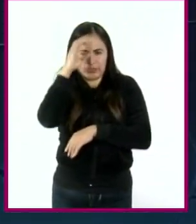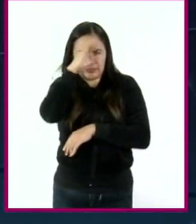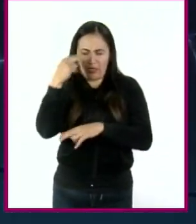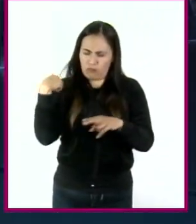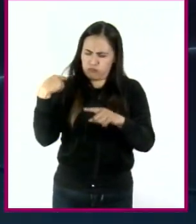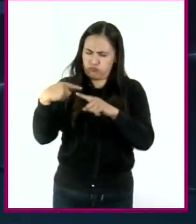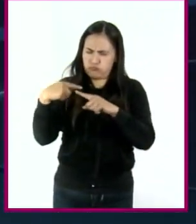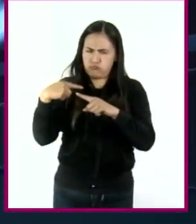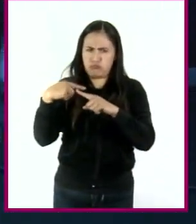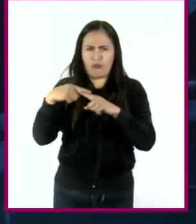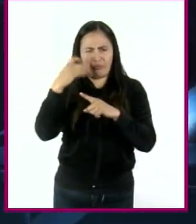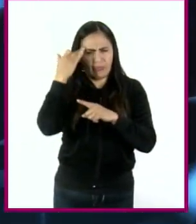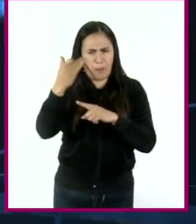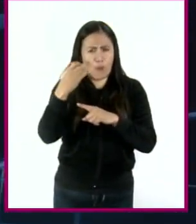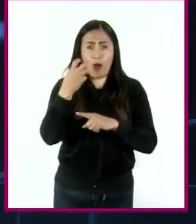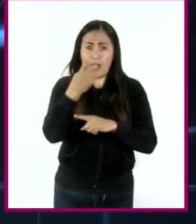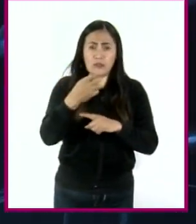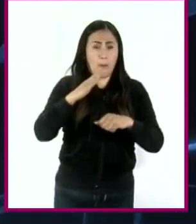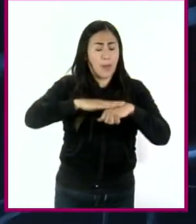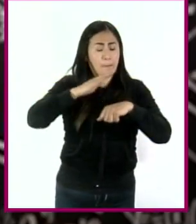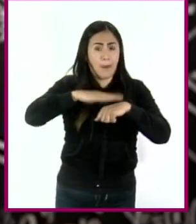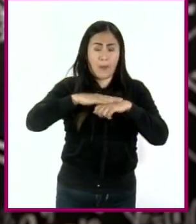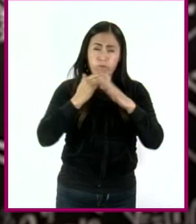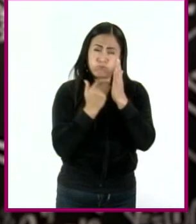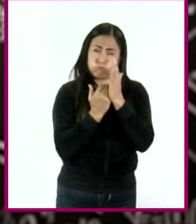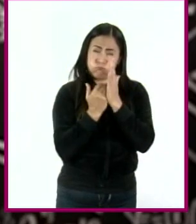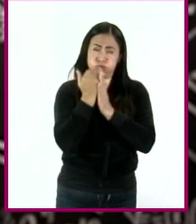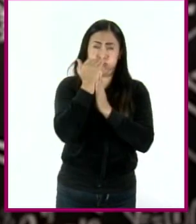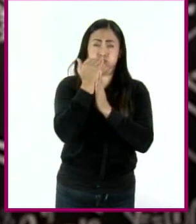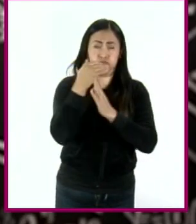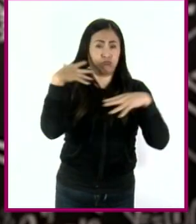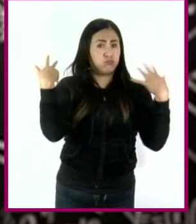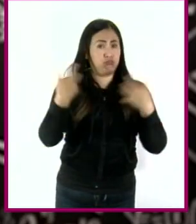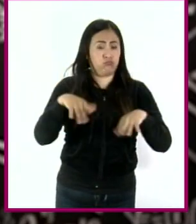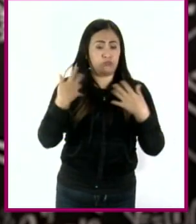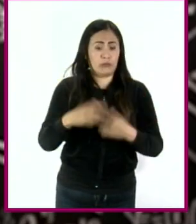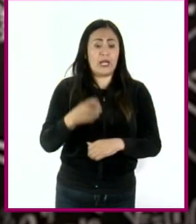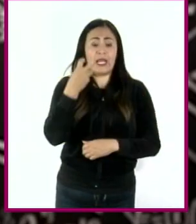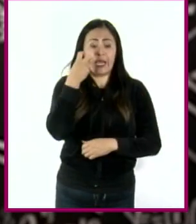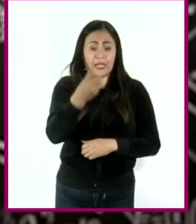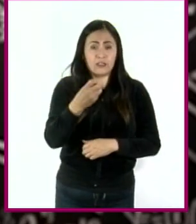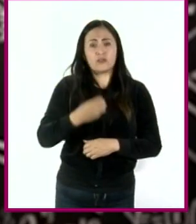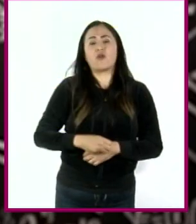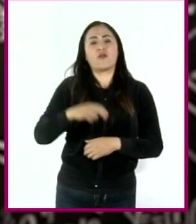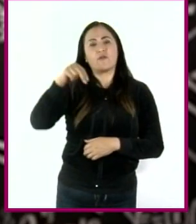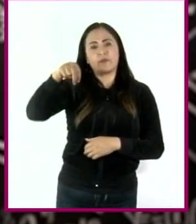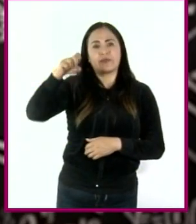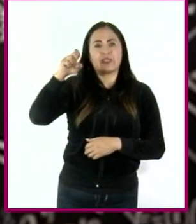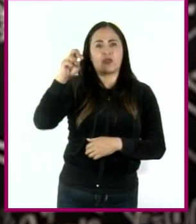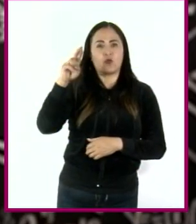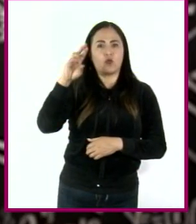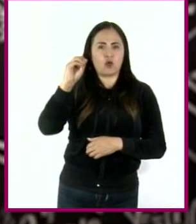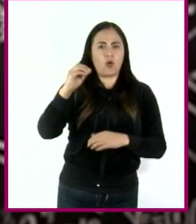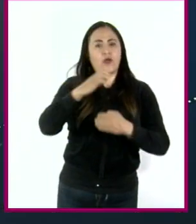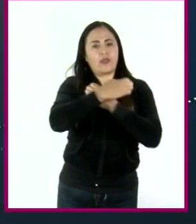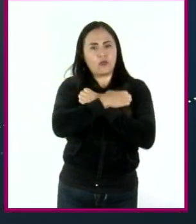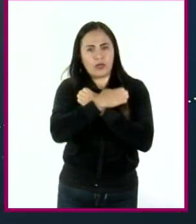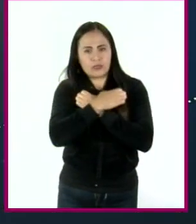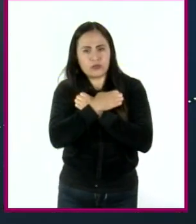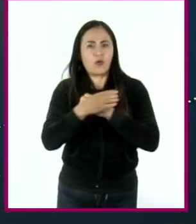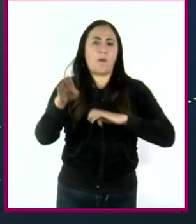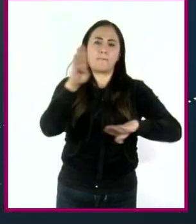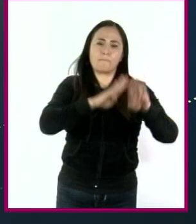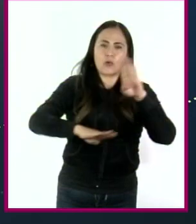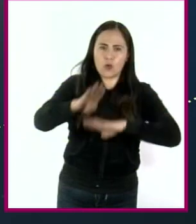uno de los campos con más áreas de crecimiento, pues gracias a ella tenemos la neuroeducación, la neurobiología,